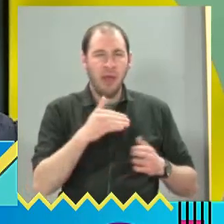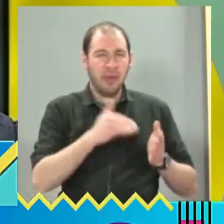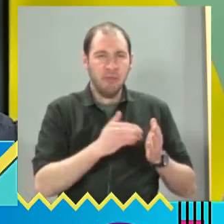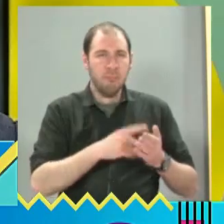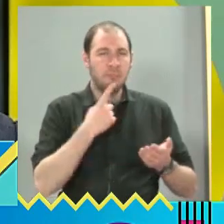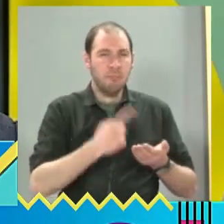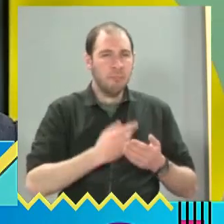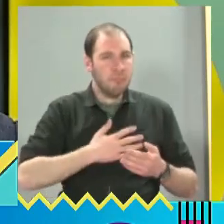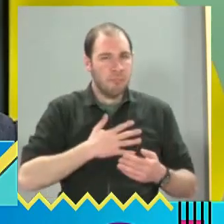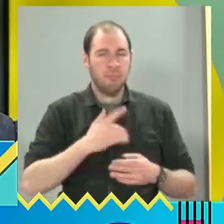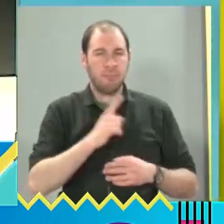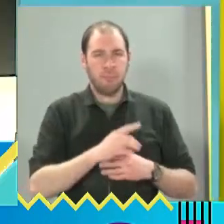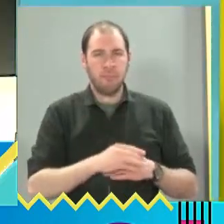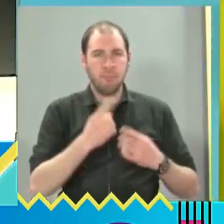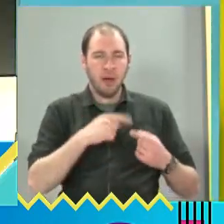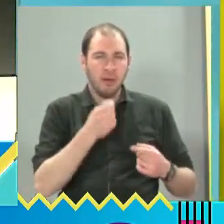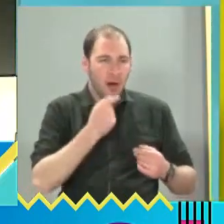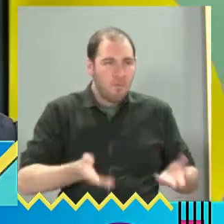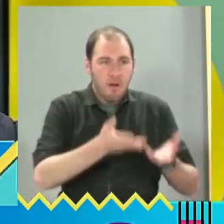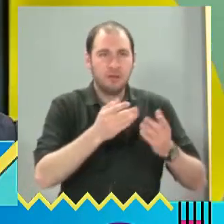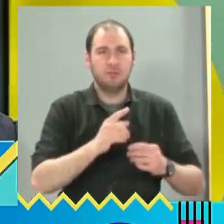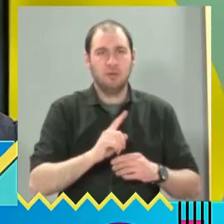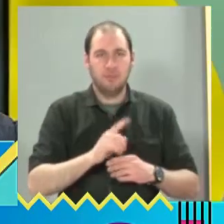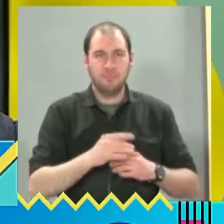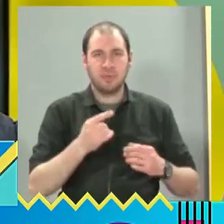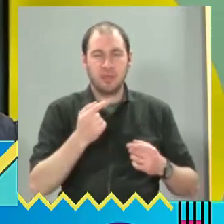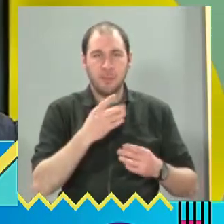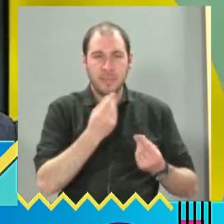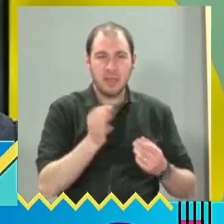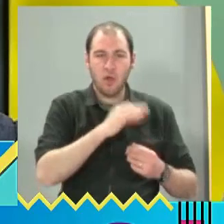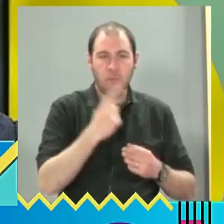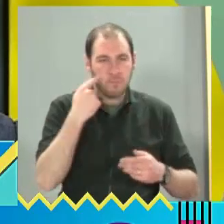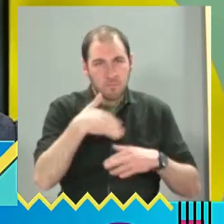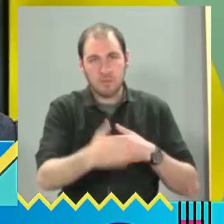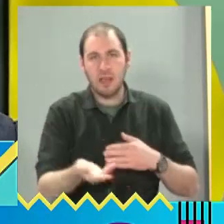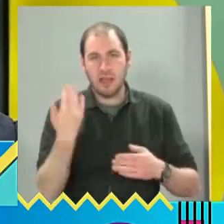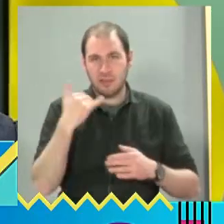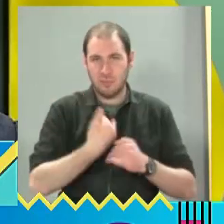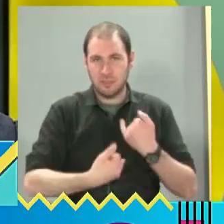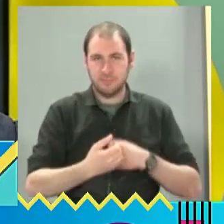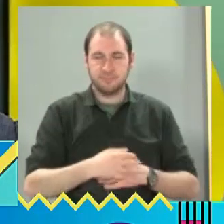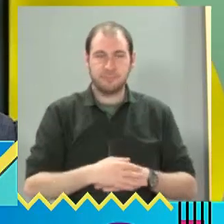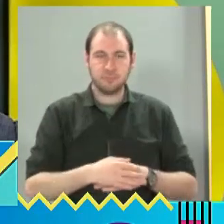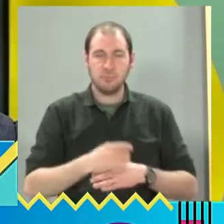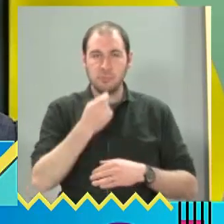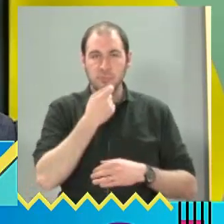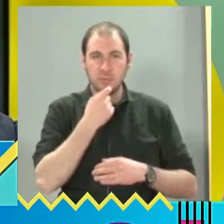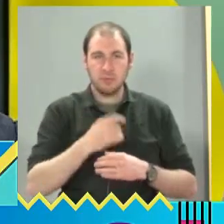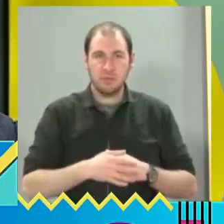a la decisión emocional, a eso que tomás por impulso, por el primer miedo, por la supervivencia, como decía Marcos. Por